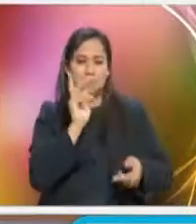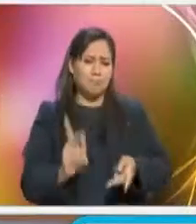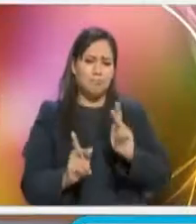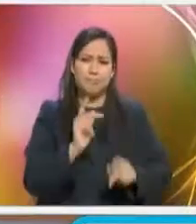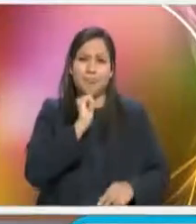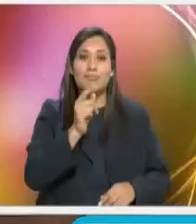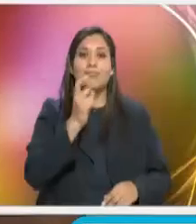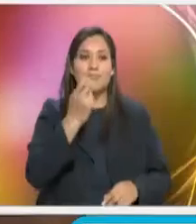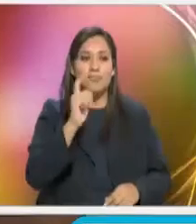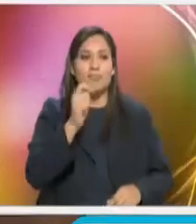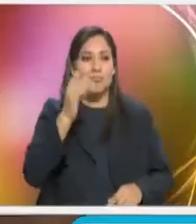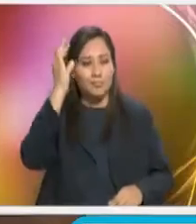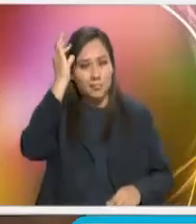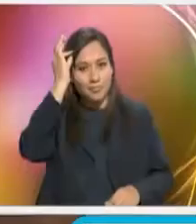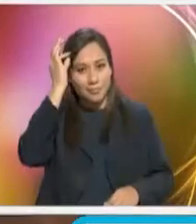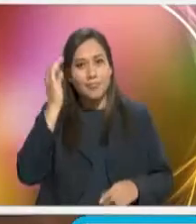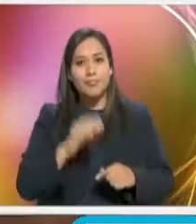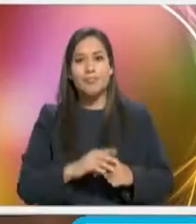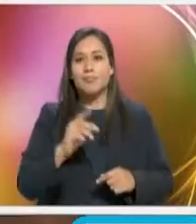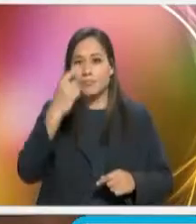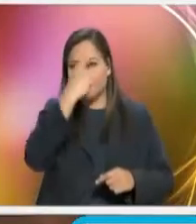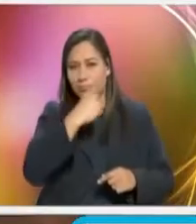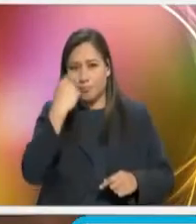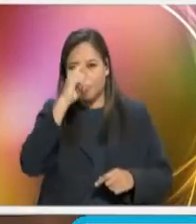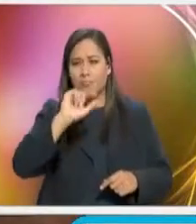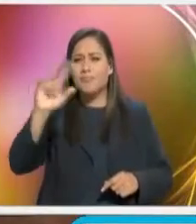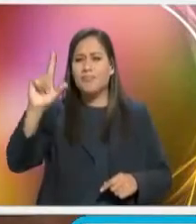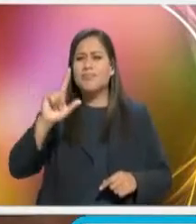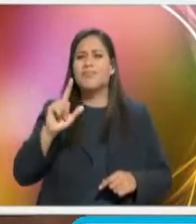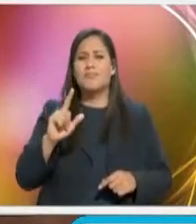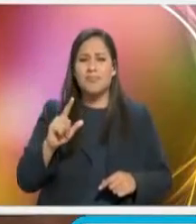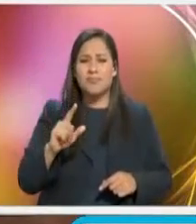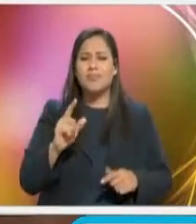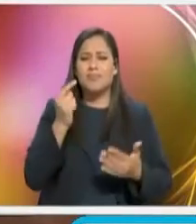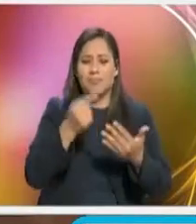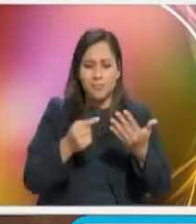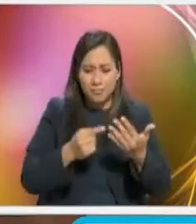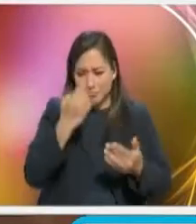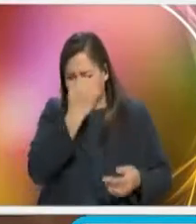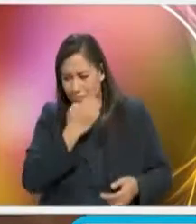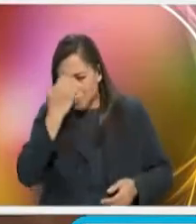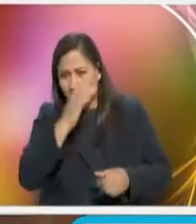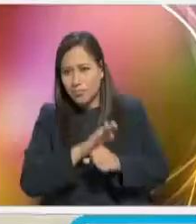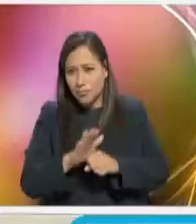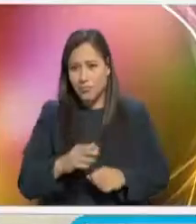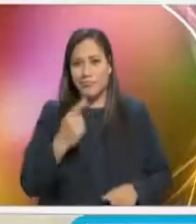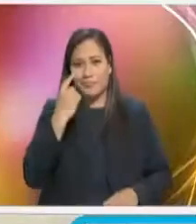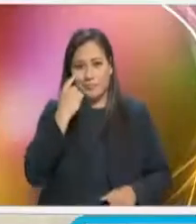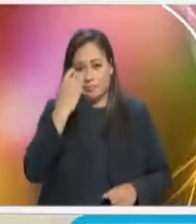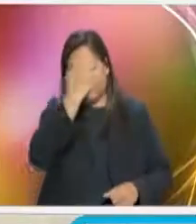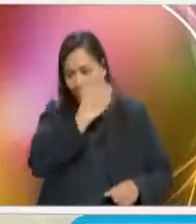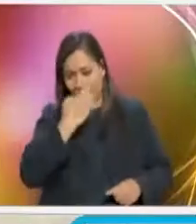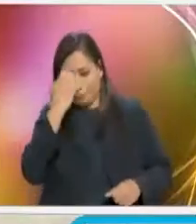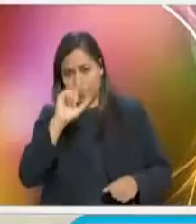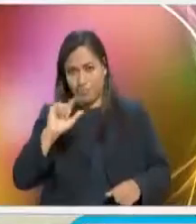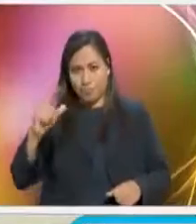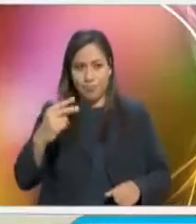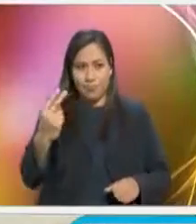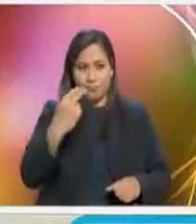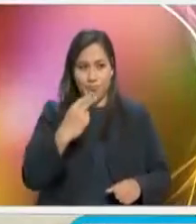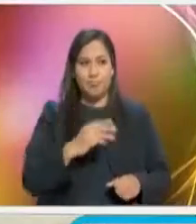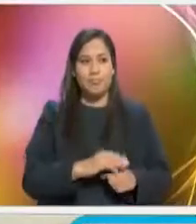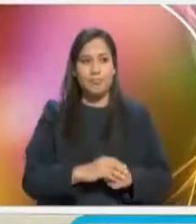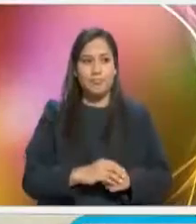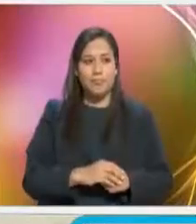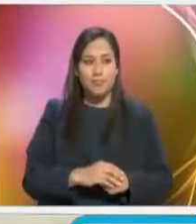entonces... Cuéntanos, ¿qué es la imagen profesional? ¿Qué debemos de saber de ella? ¿En qué factores nos debemos de fijar? Mira, la imagen profesional, como bien lo decías,